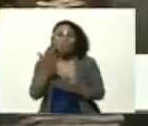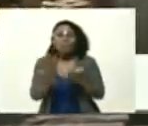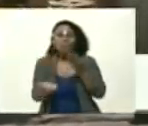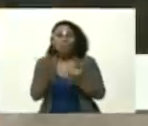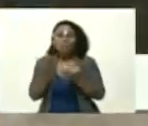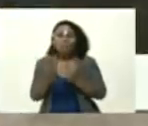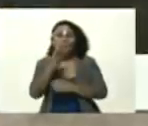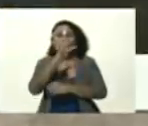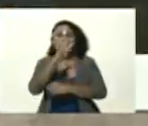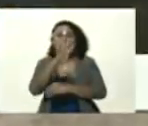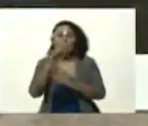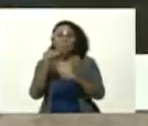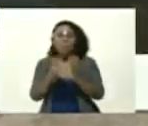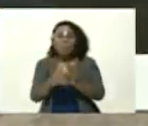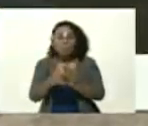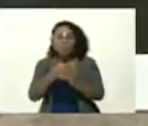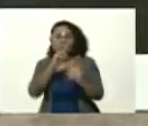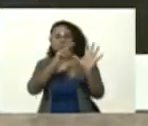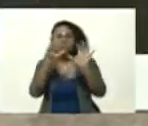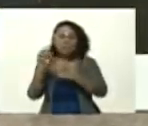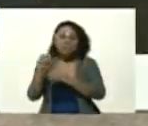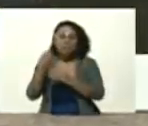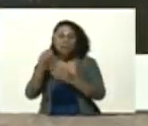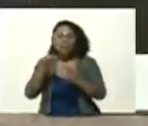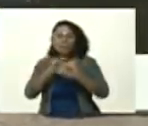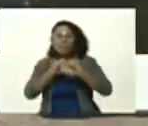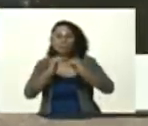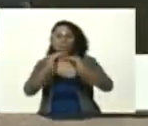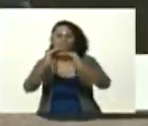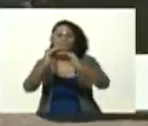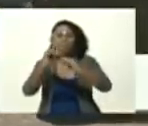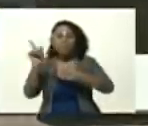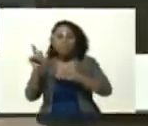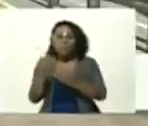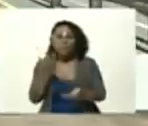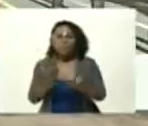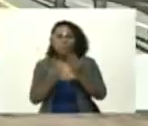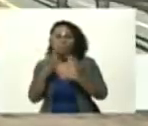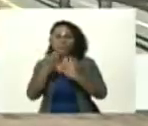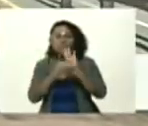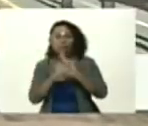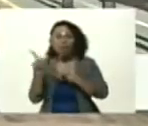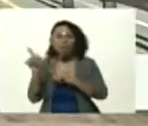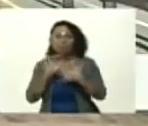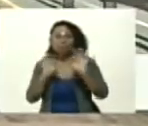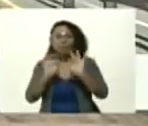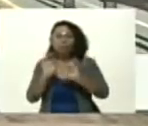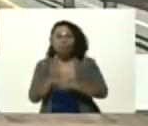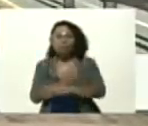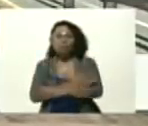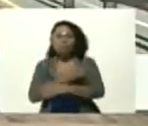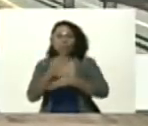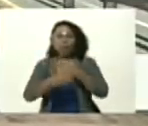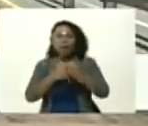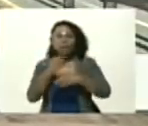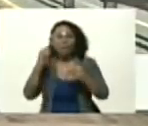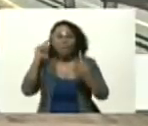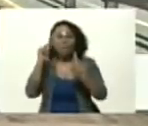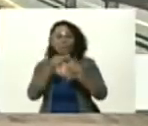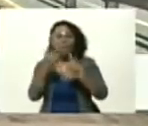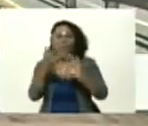hablando de 4.800 toneladas aproximadamente de capa de nivelación. Este trabajo preventivo, hermano presidente, se hace con un